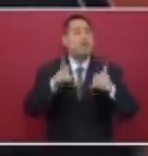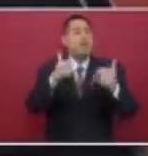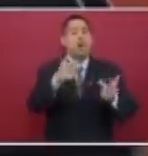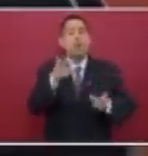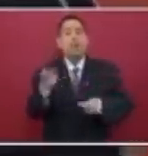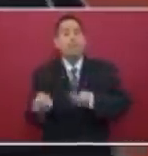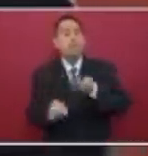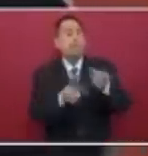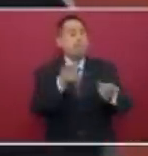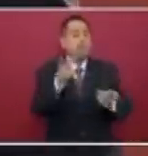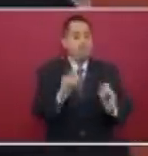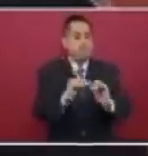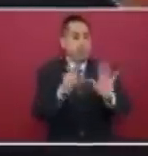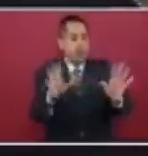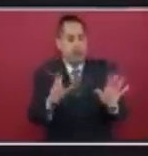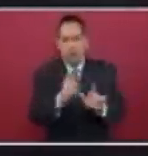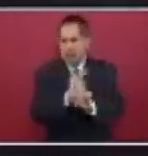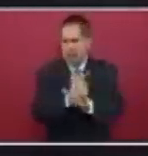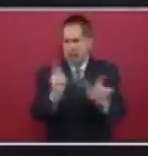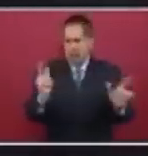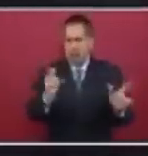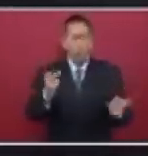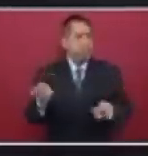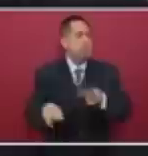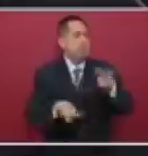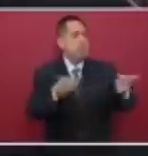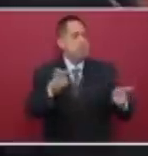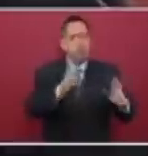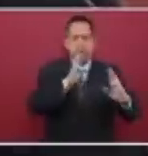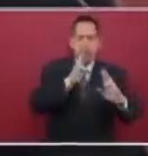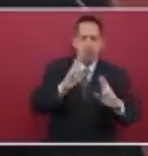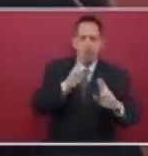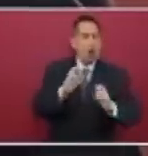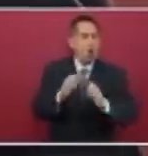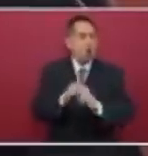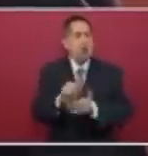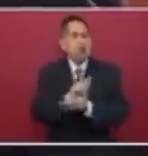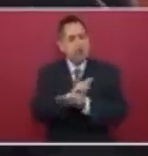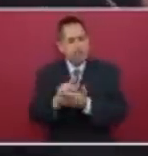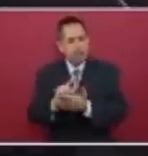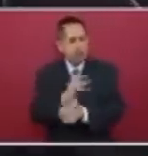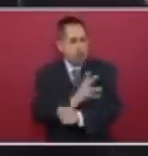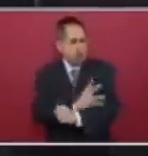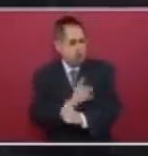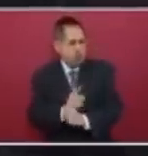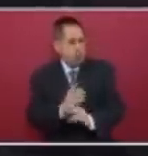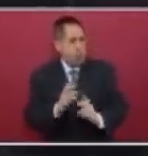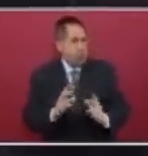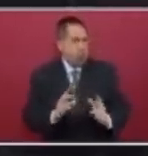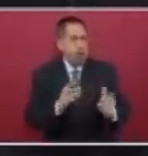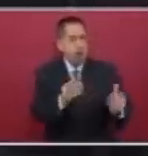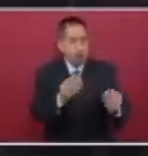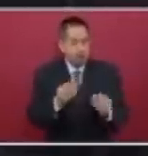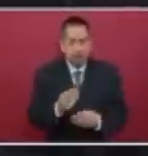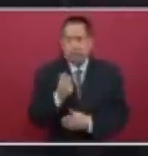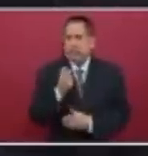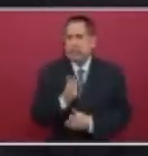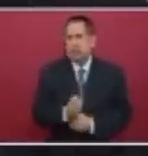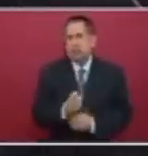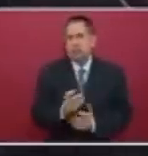totalmente libre limpia y va a ser